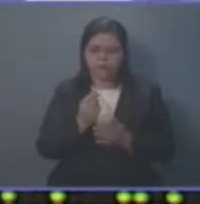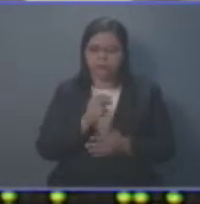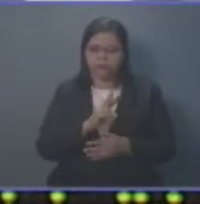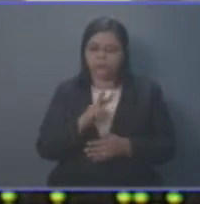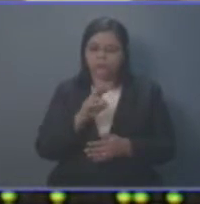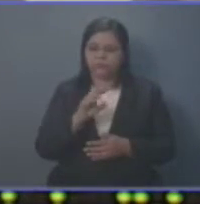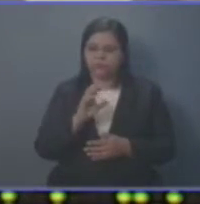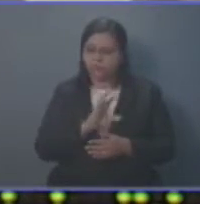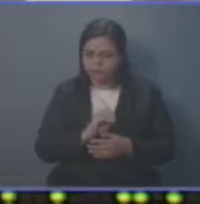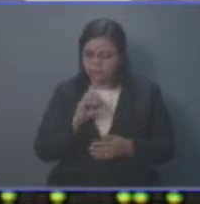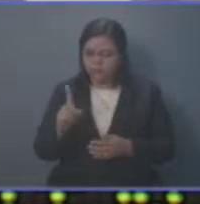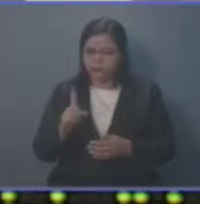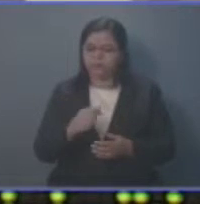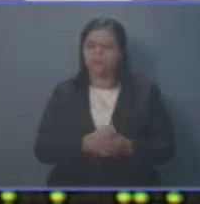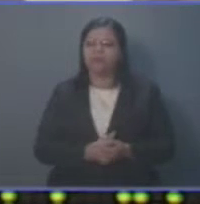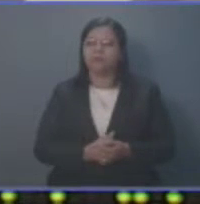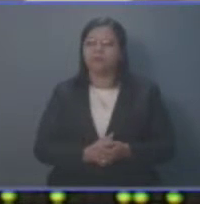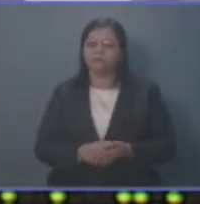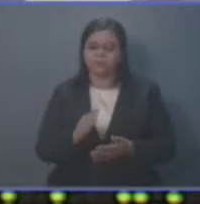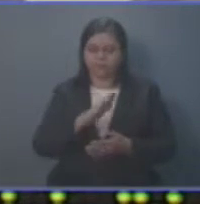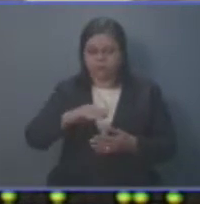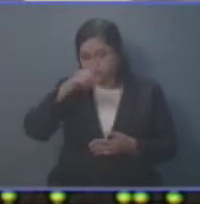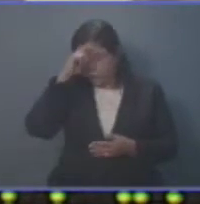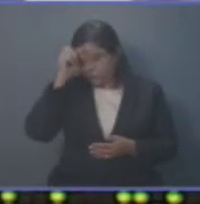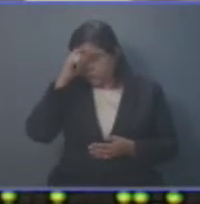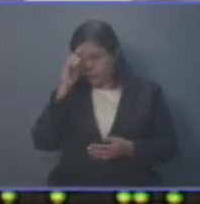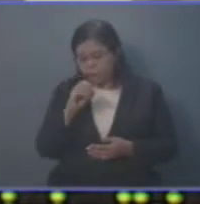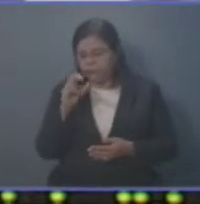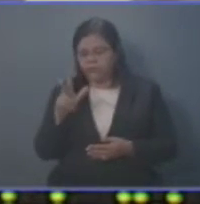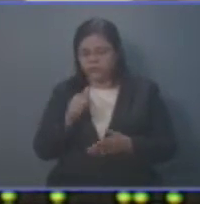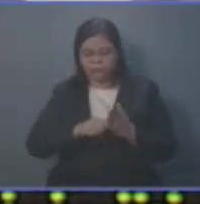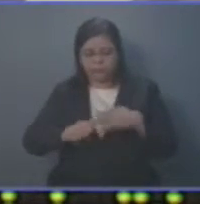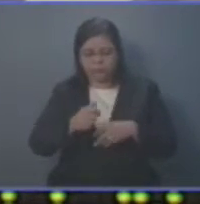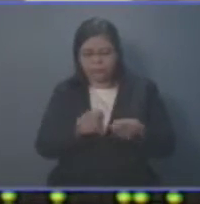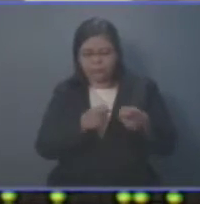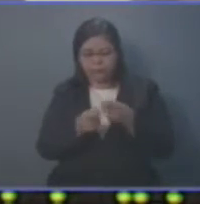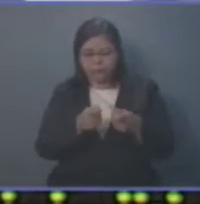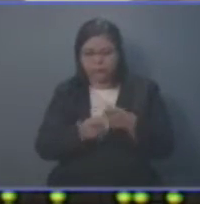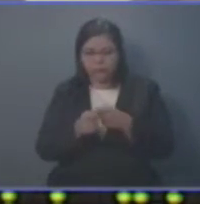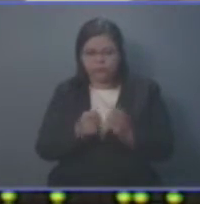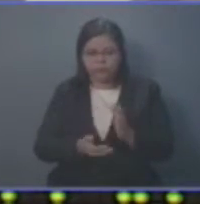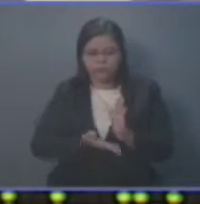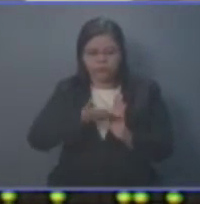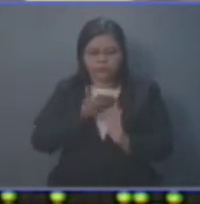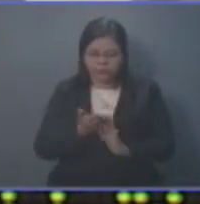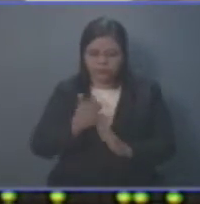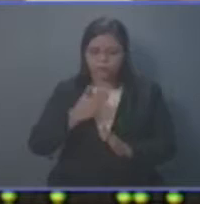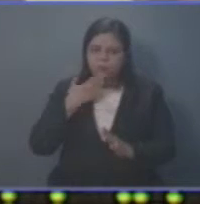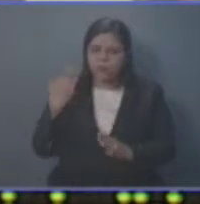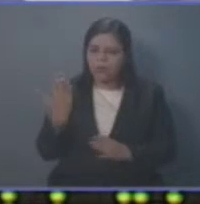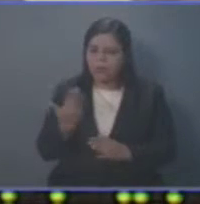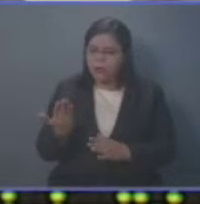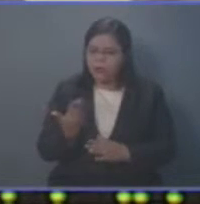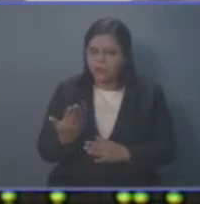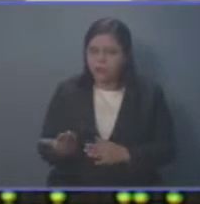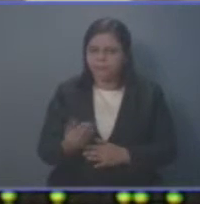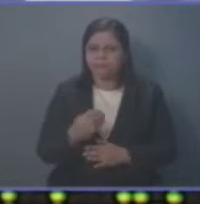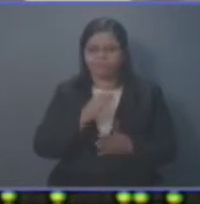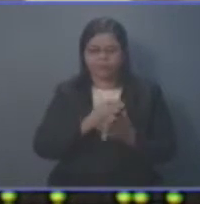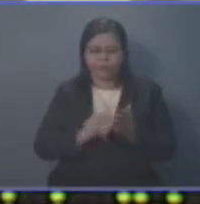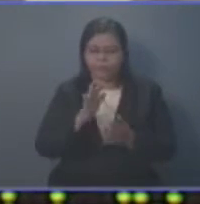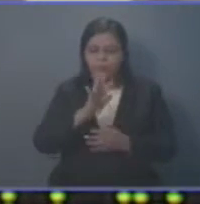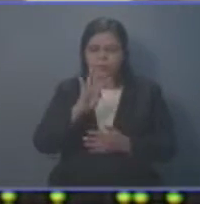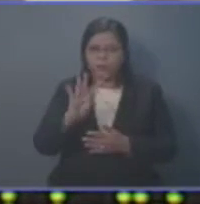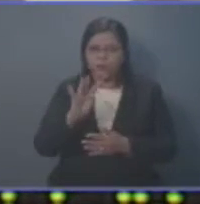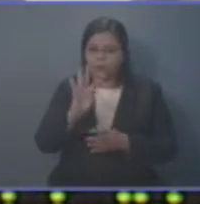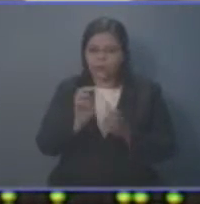administración institucional, línea de trabajo 03, administración de desarrollo rural, rubro 54, adquisiciones de bienes y servicios, con la